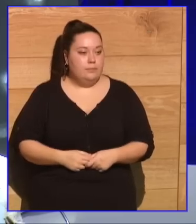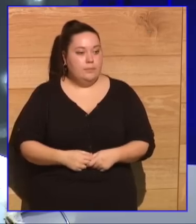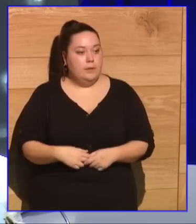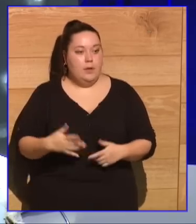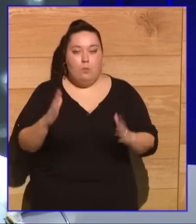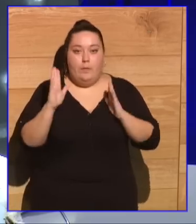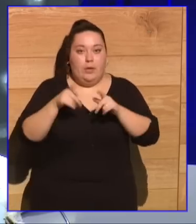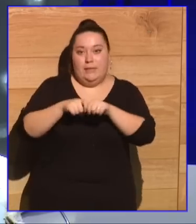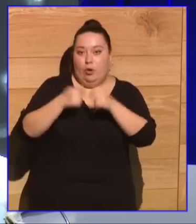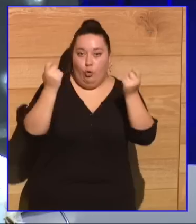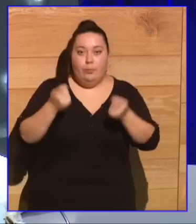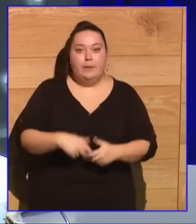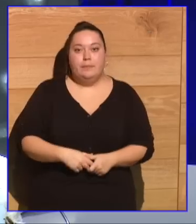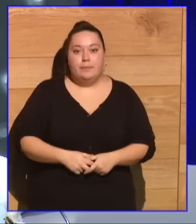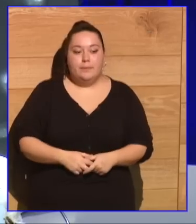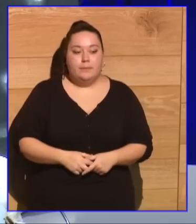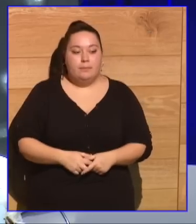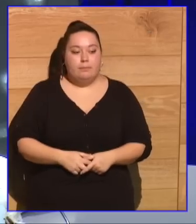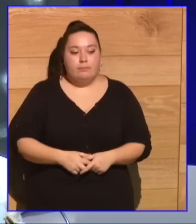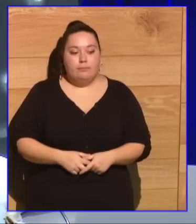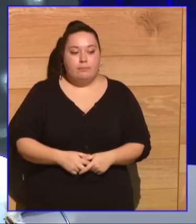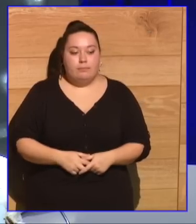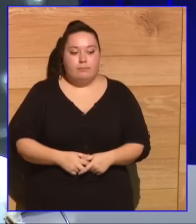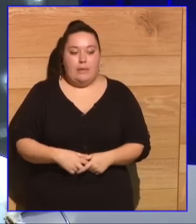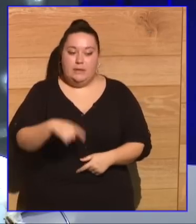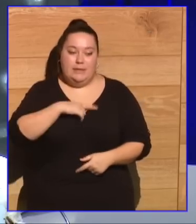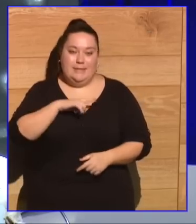se rompe, no diremos más, es